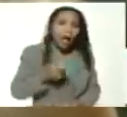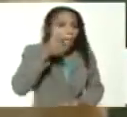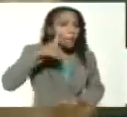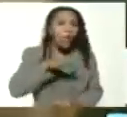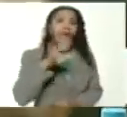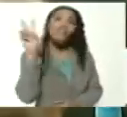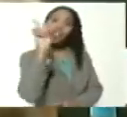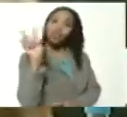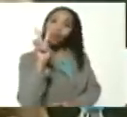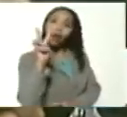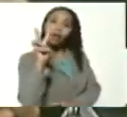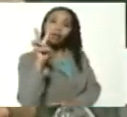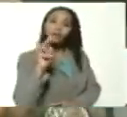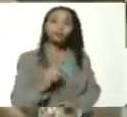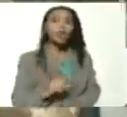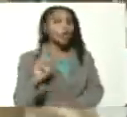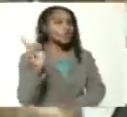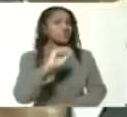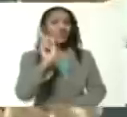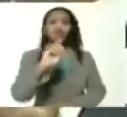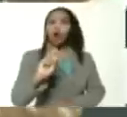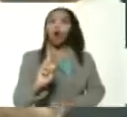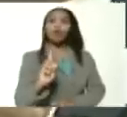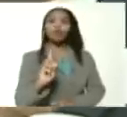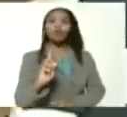de Venezuela